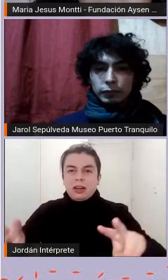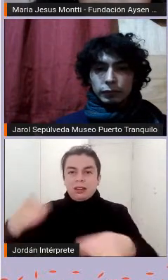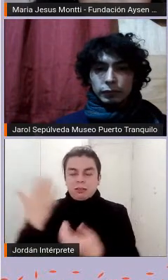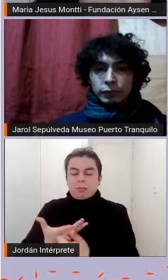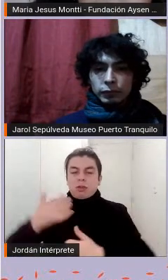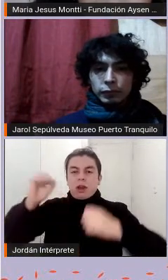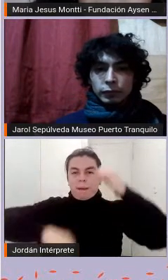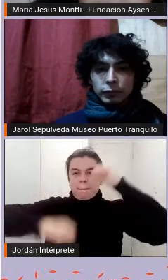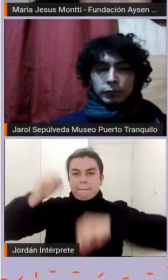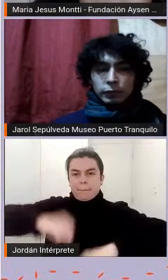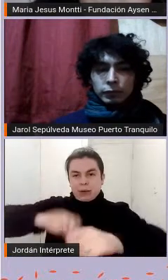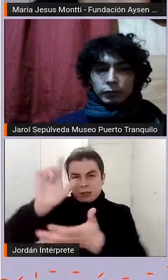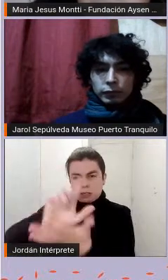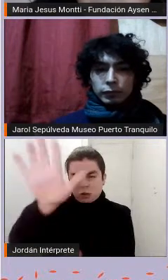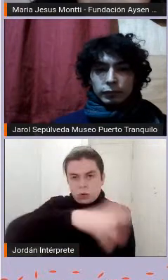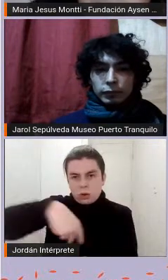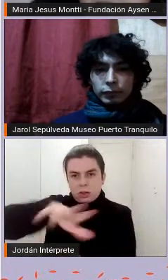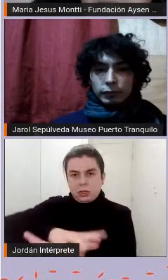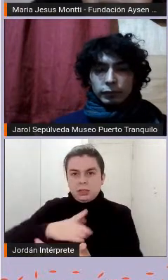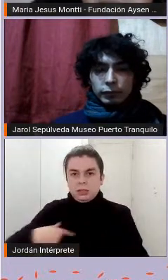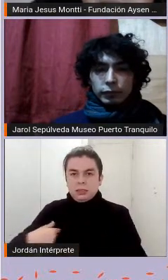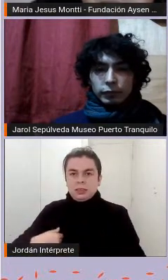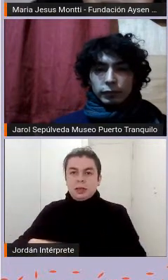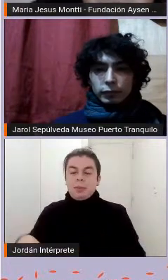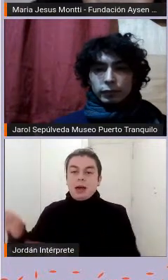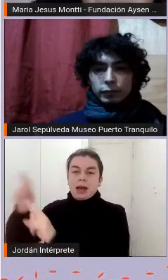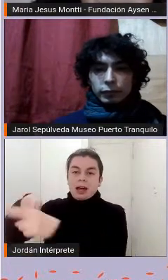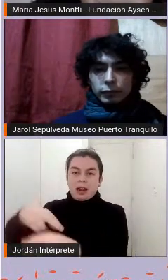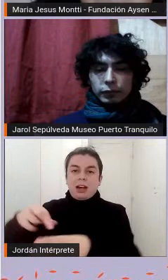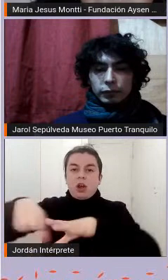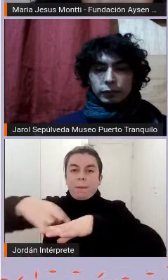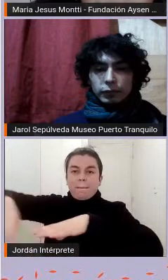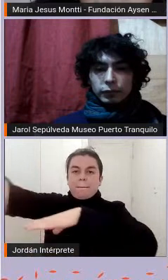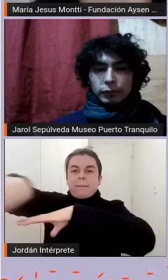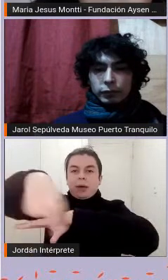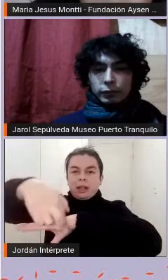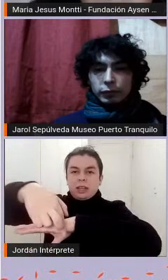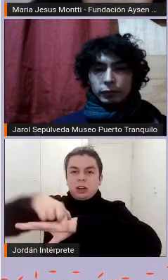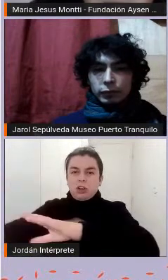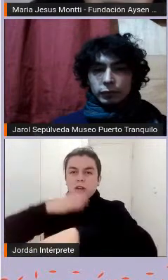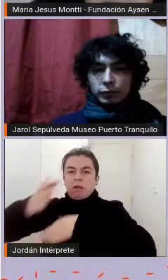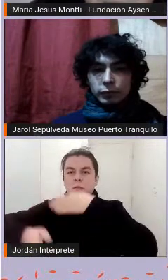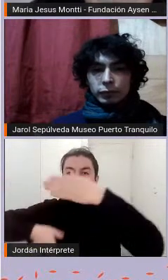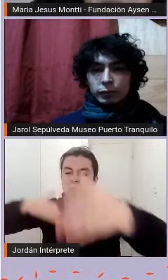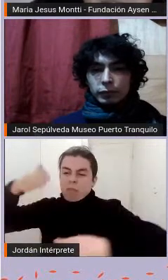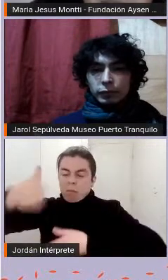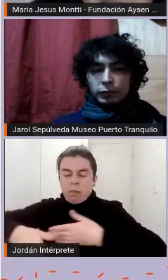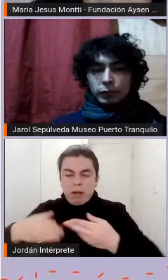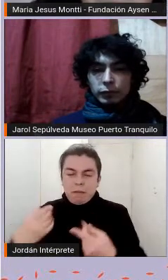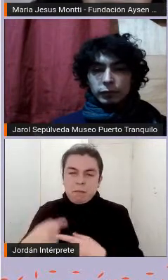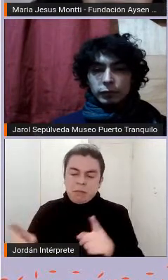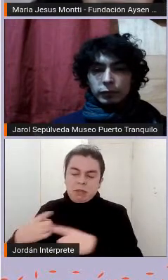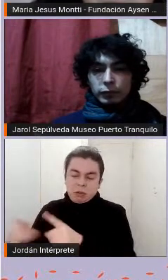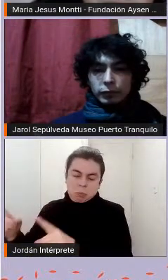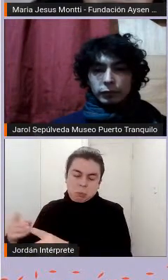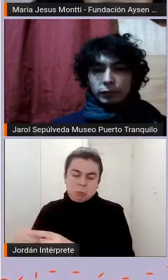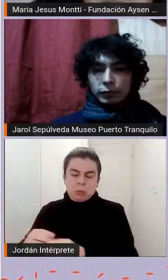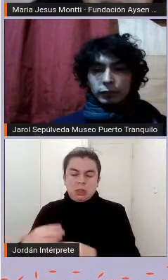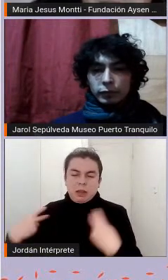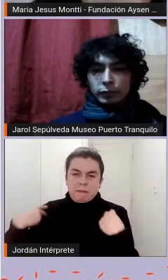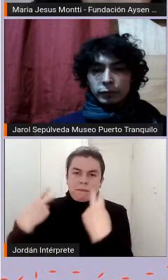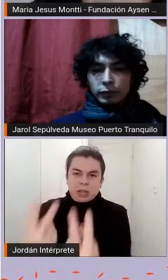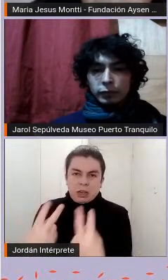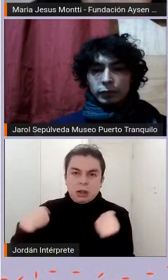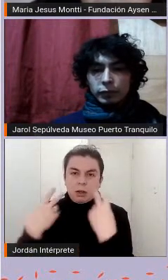participan Daniel Torres y Emilia Astorga, quienes realizan diversos viajes a la zona porque se especializan